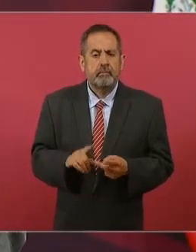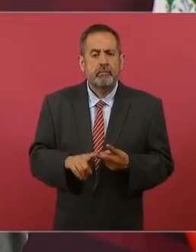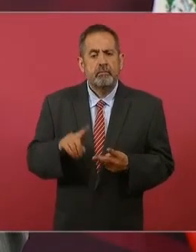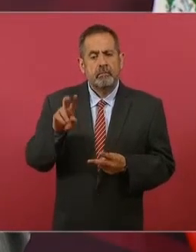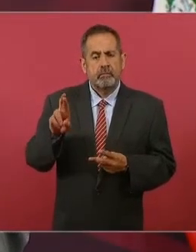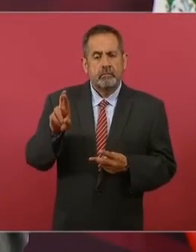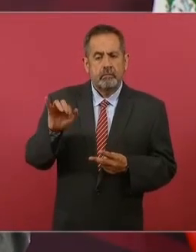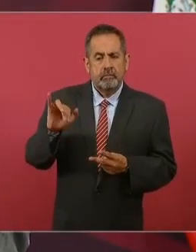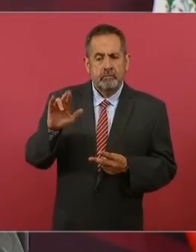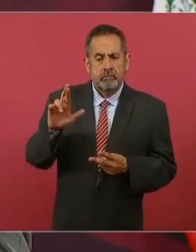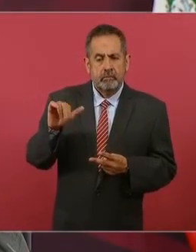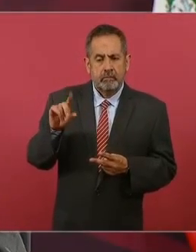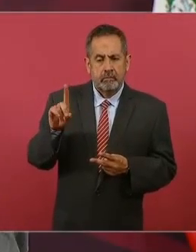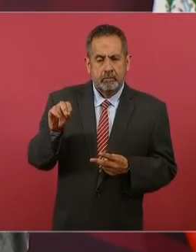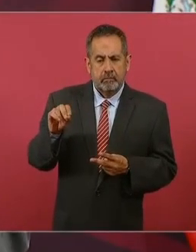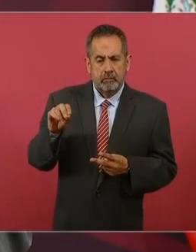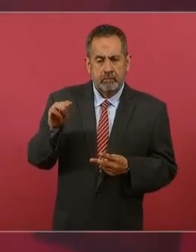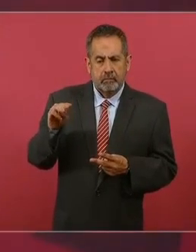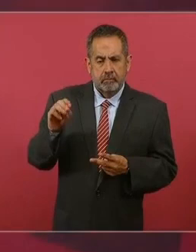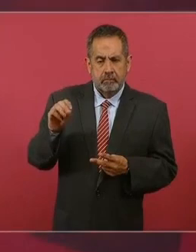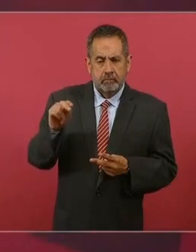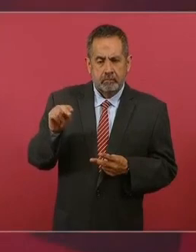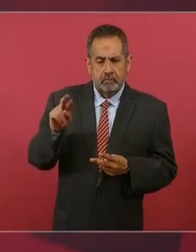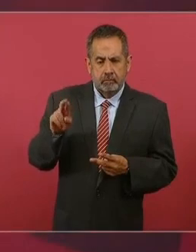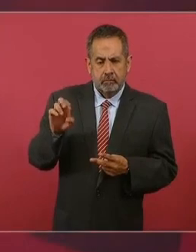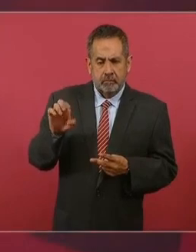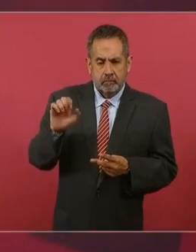Ricardo Monreal,